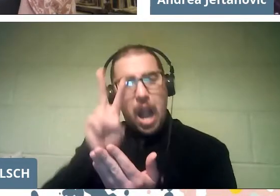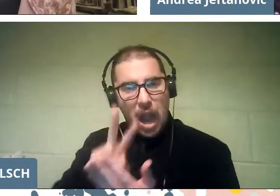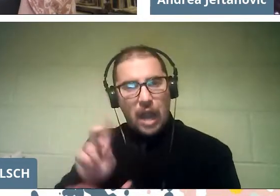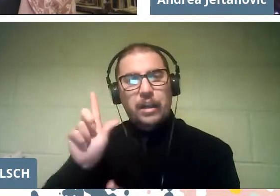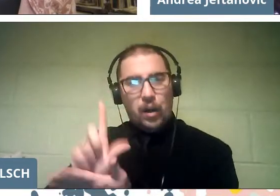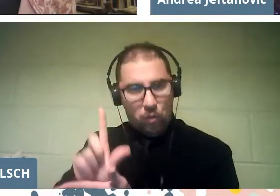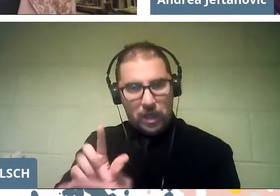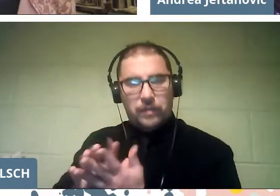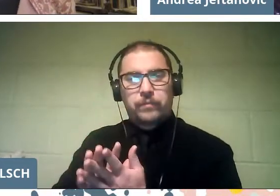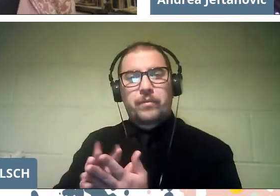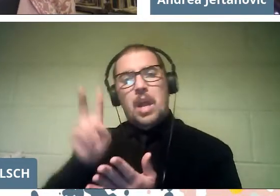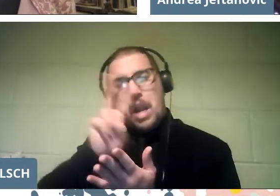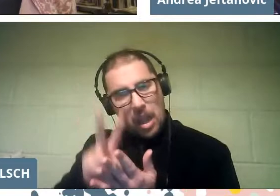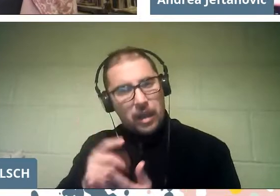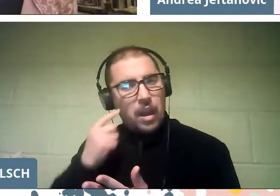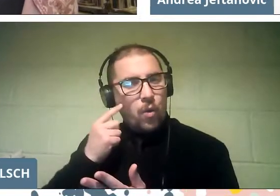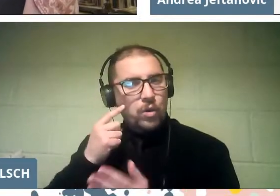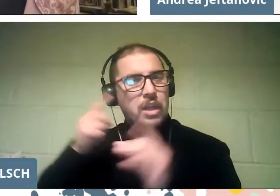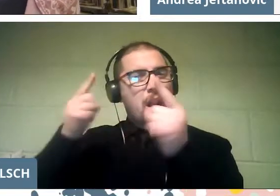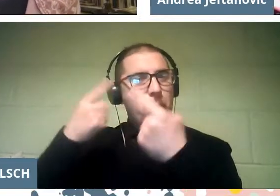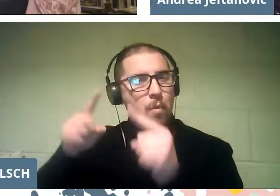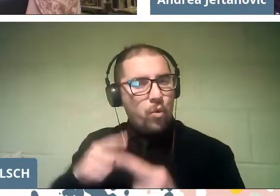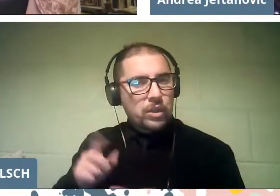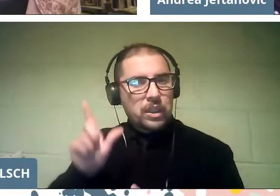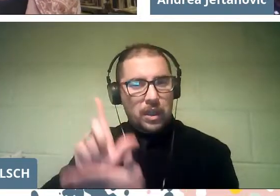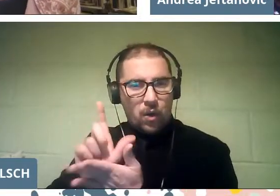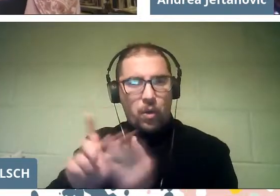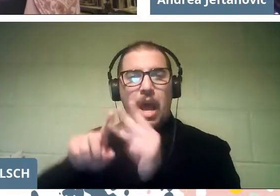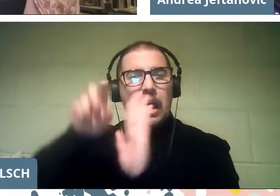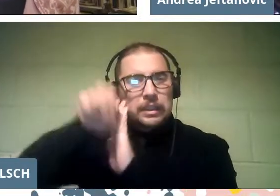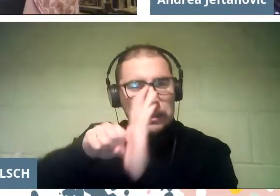lugar, a leer, a escuchar música, a ver cine...